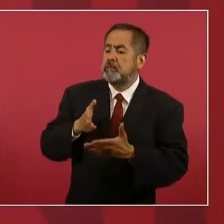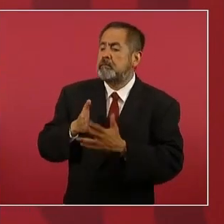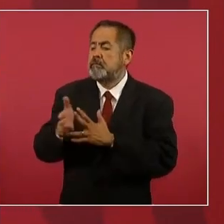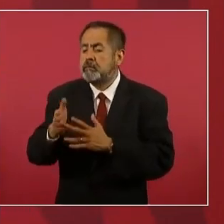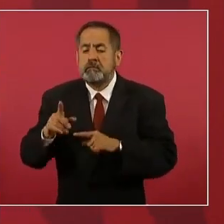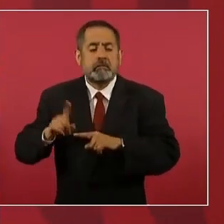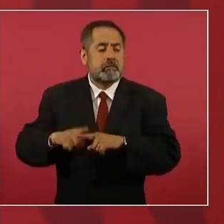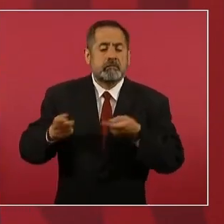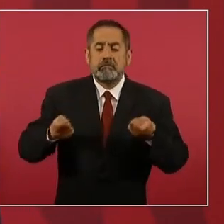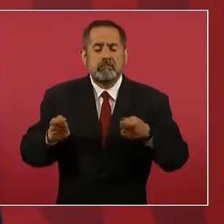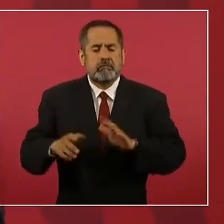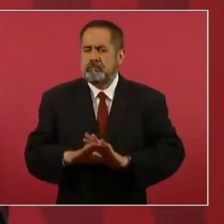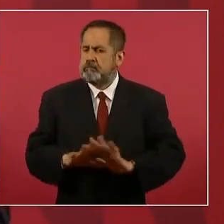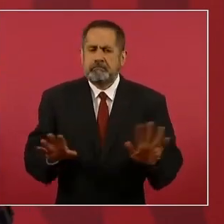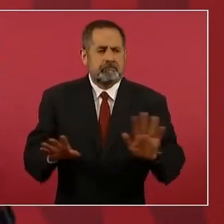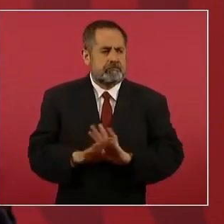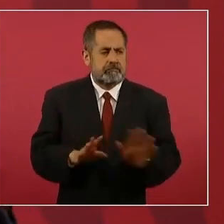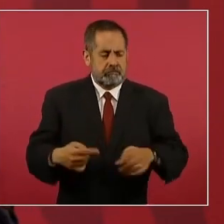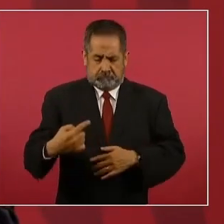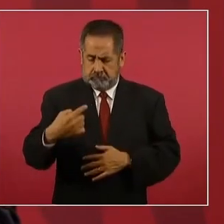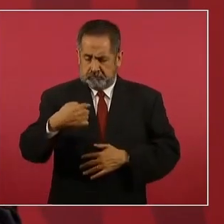más que el trabajador.